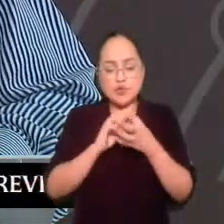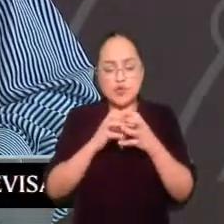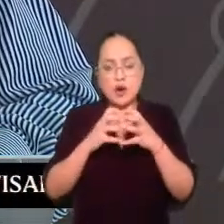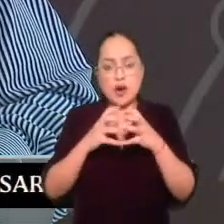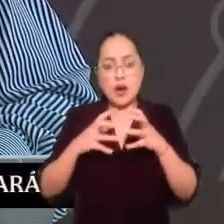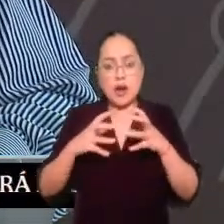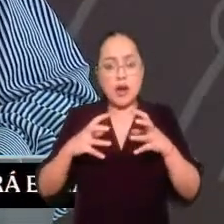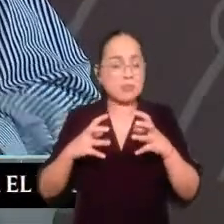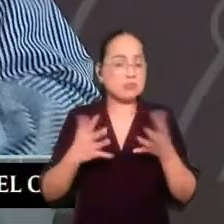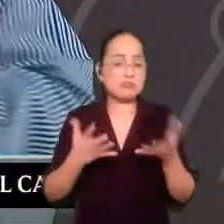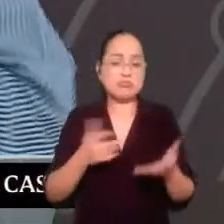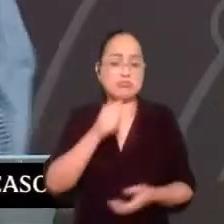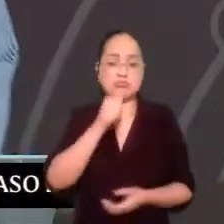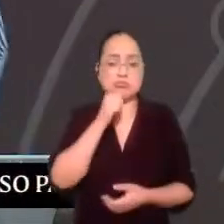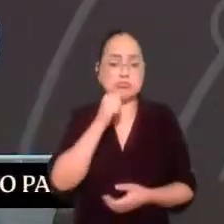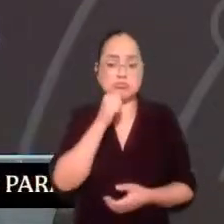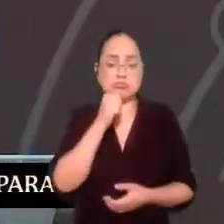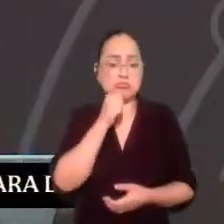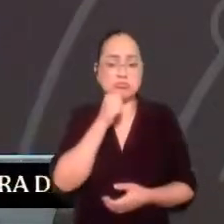de